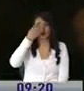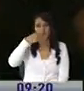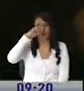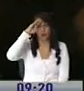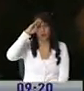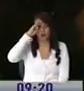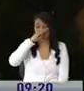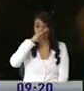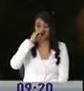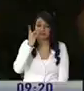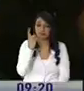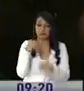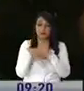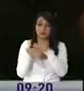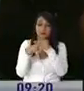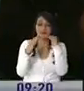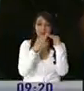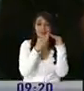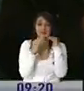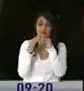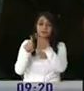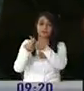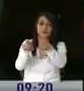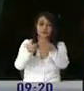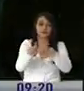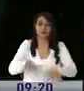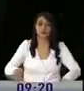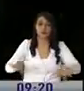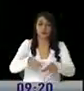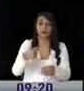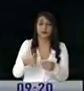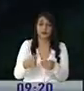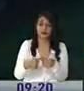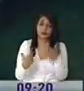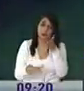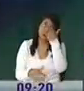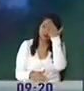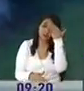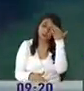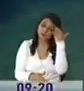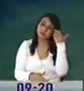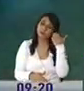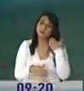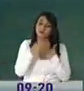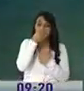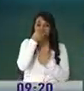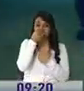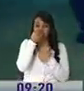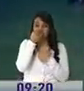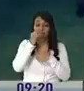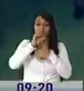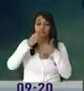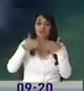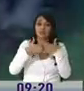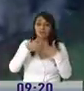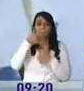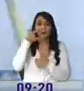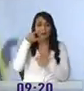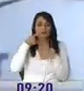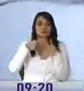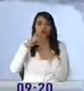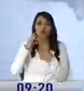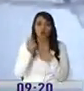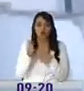11 allanamientos realizados en diferentes puntos de la capital los equipos policiales llegaron hasta pomasqui conocoto guayabamba